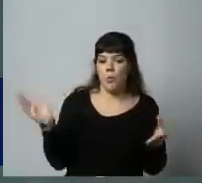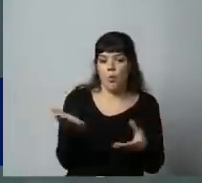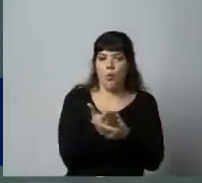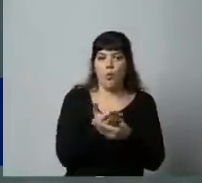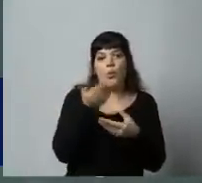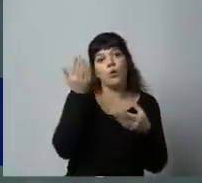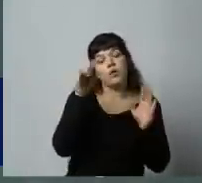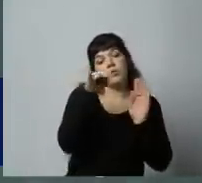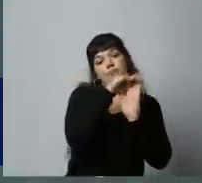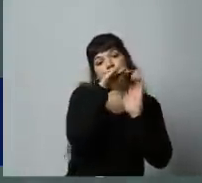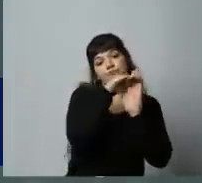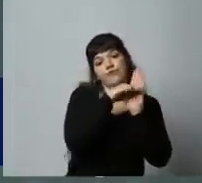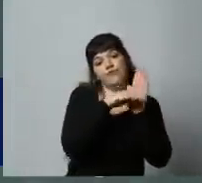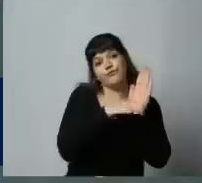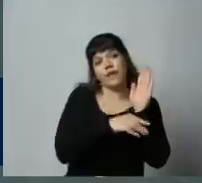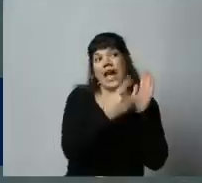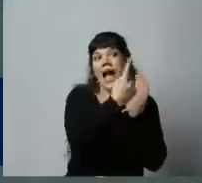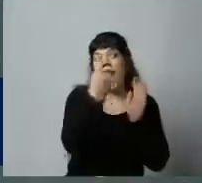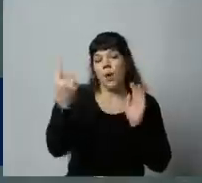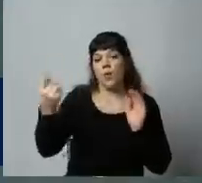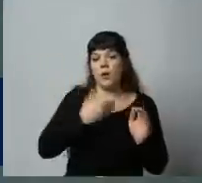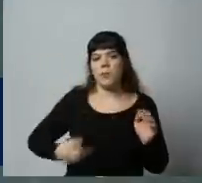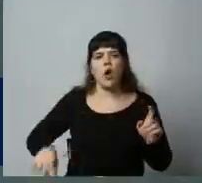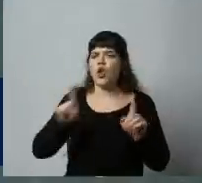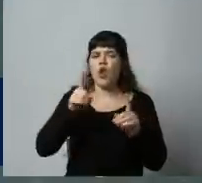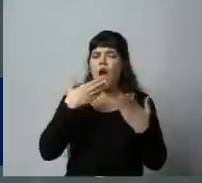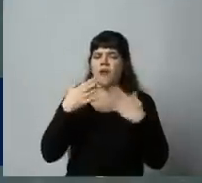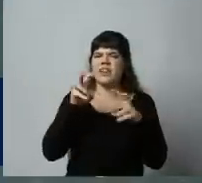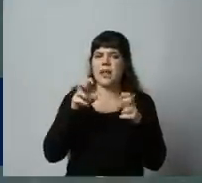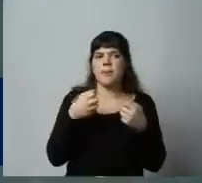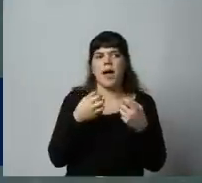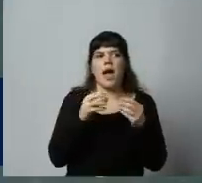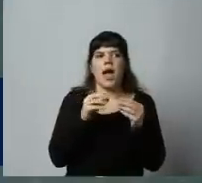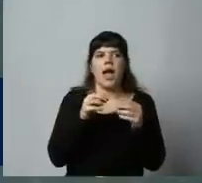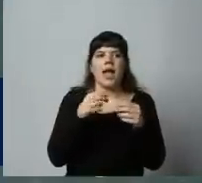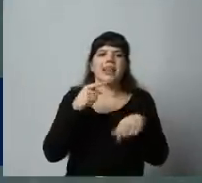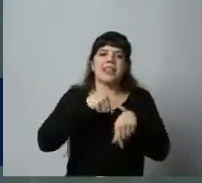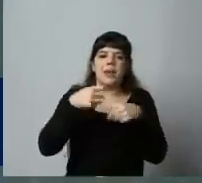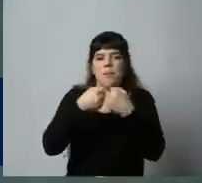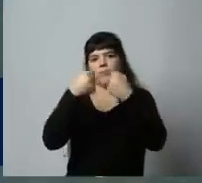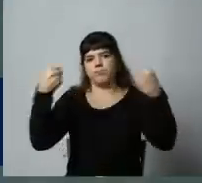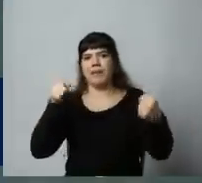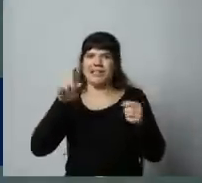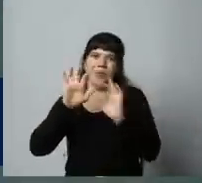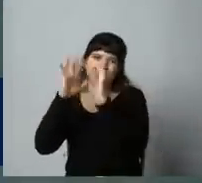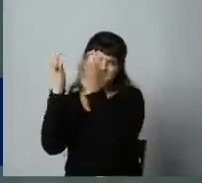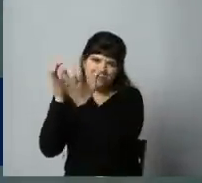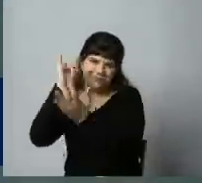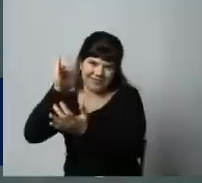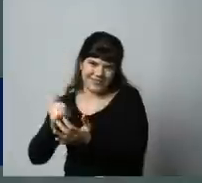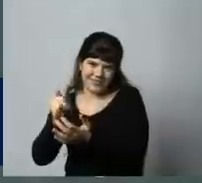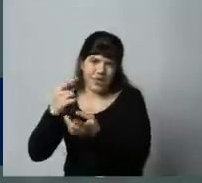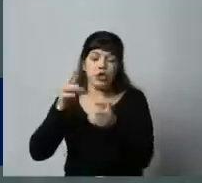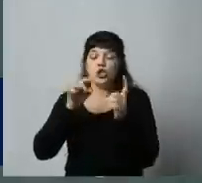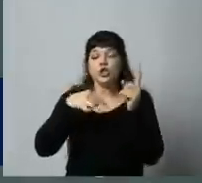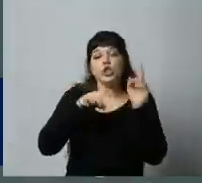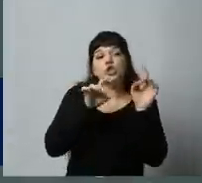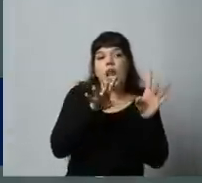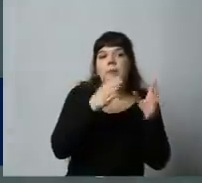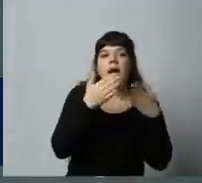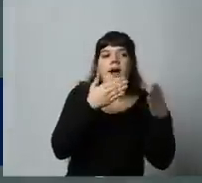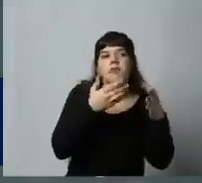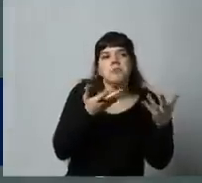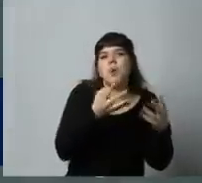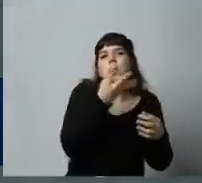hace cada uno de los maestros no estoy hablando de tiempo completo Que obviamente Es Universal verdad o tiempo extendido estoy hablando de una